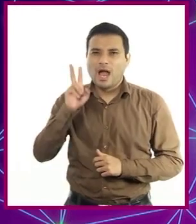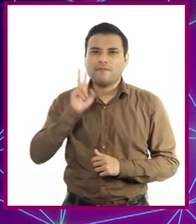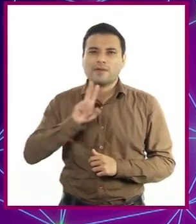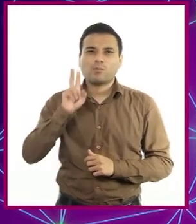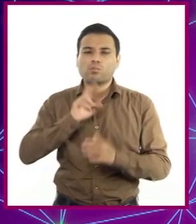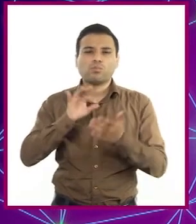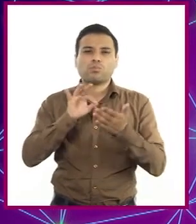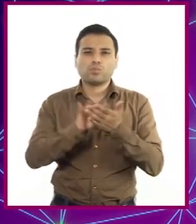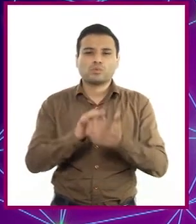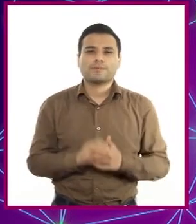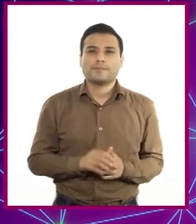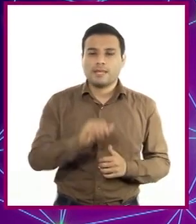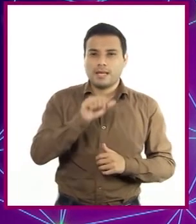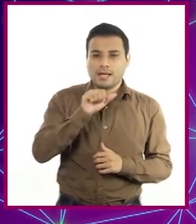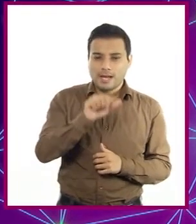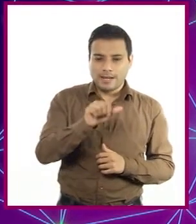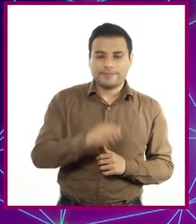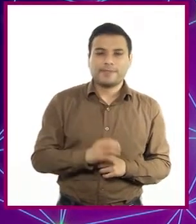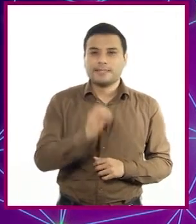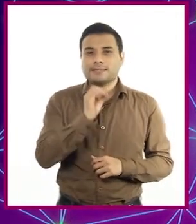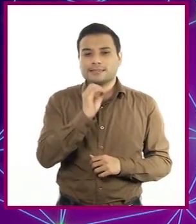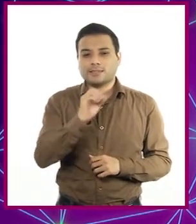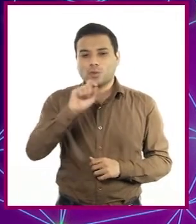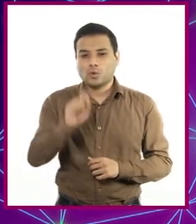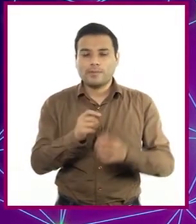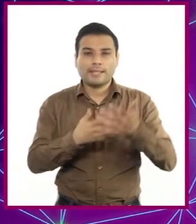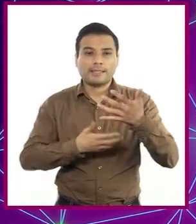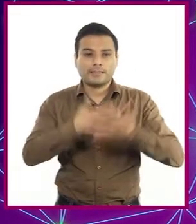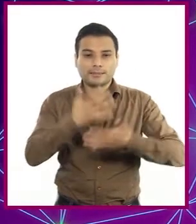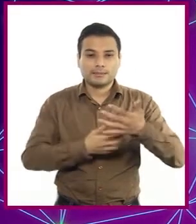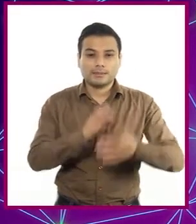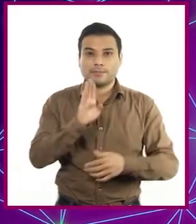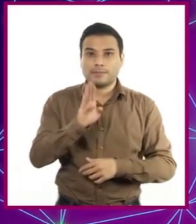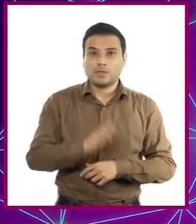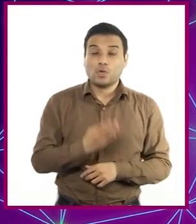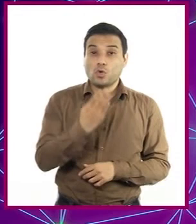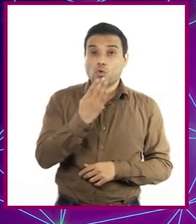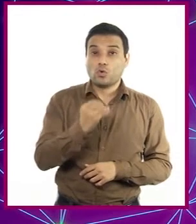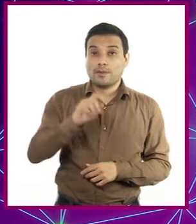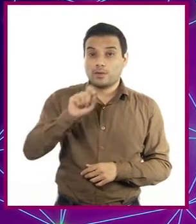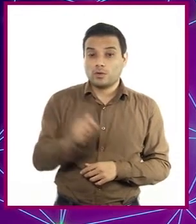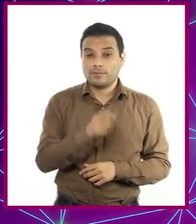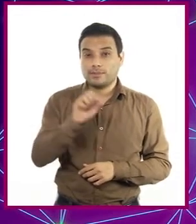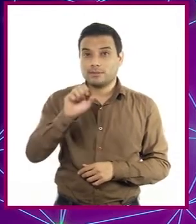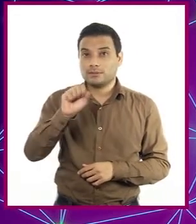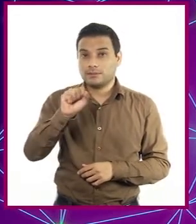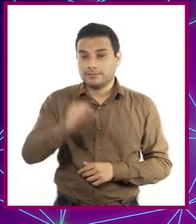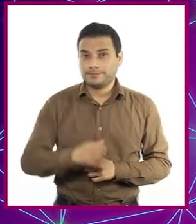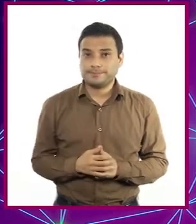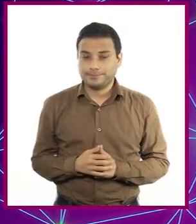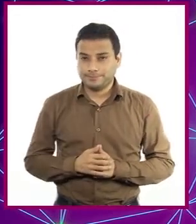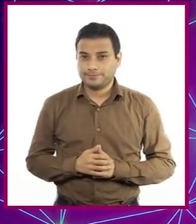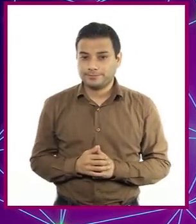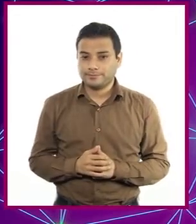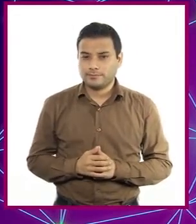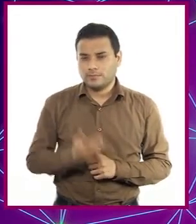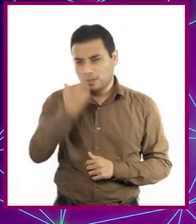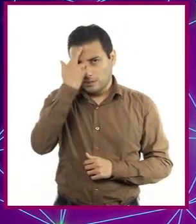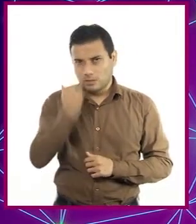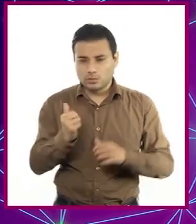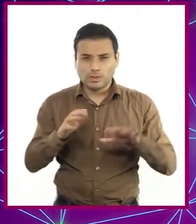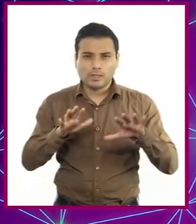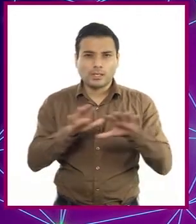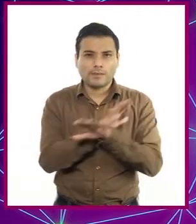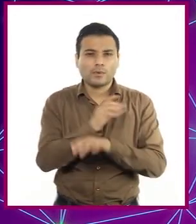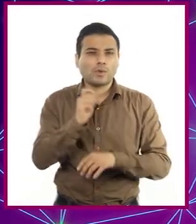A 0,15 y B 9,60. Si analizamos la razón de cambio entre A y B,